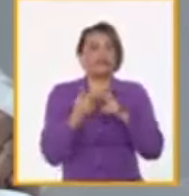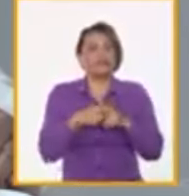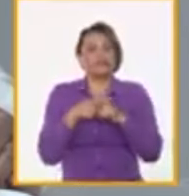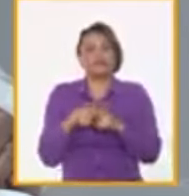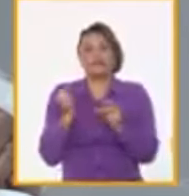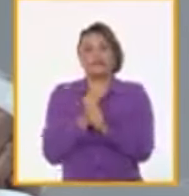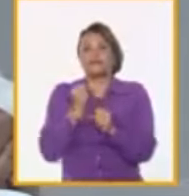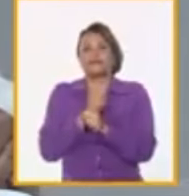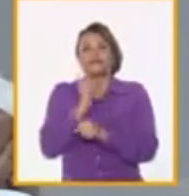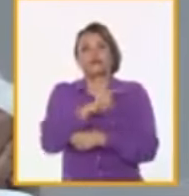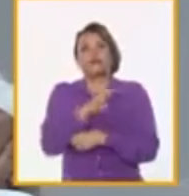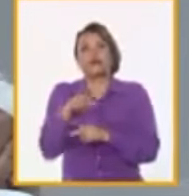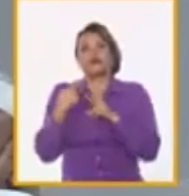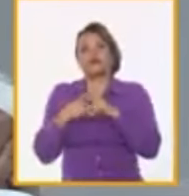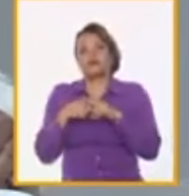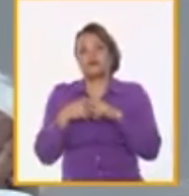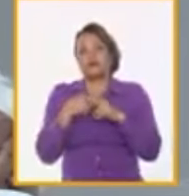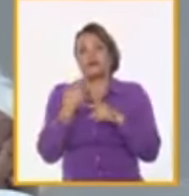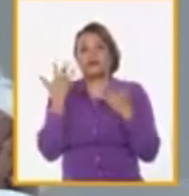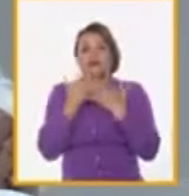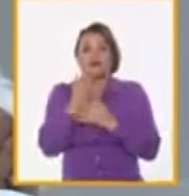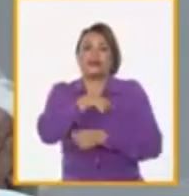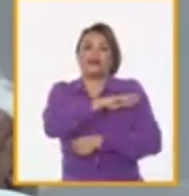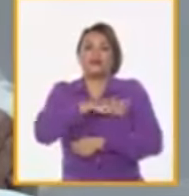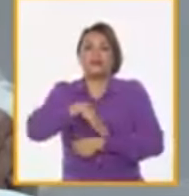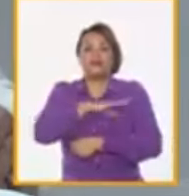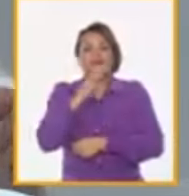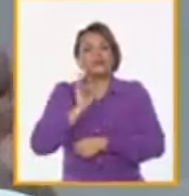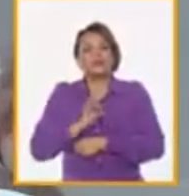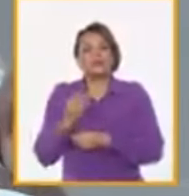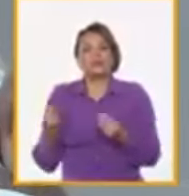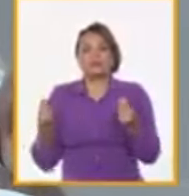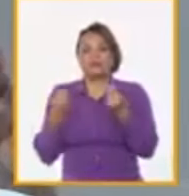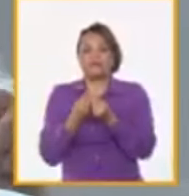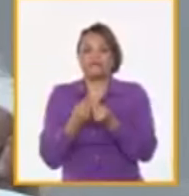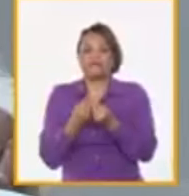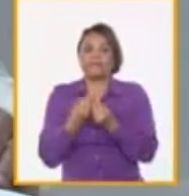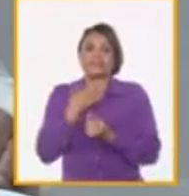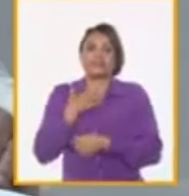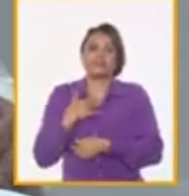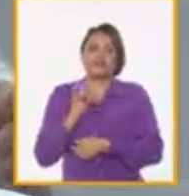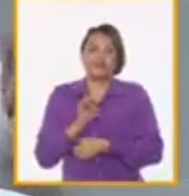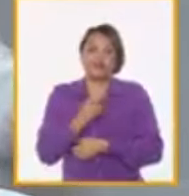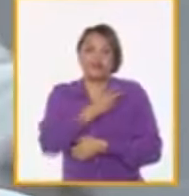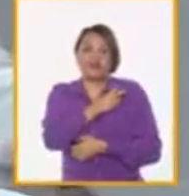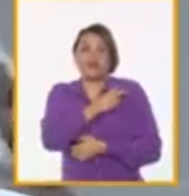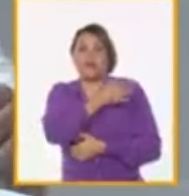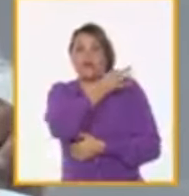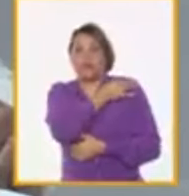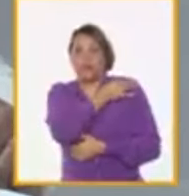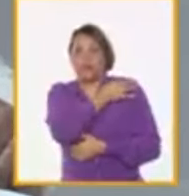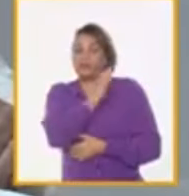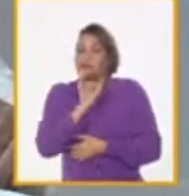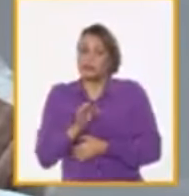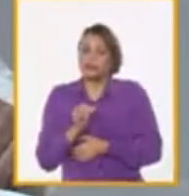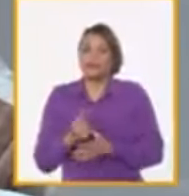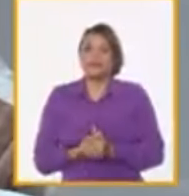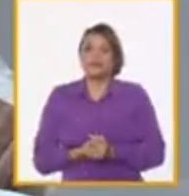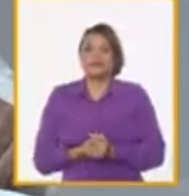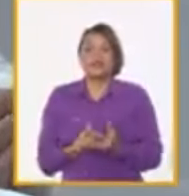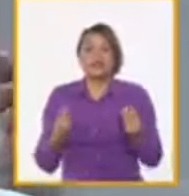buscando las soluciones al pueblo, que era en lo que él siempre nos acompañaba. Y también junto con la Unión de Industrias